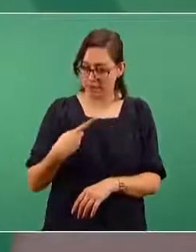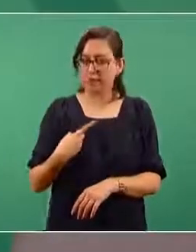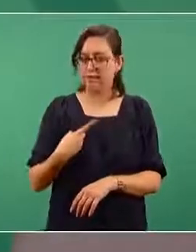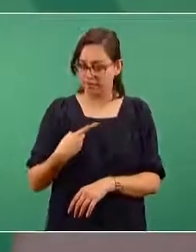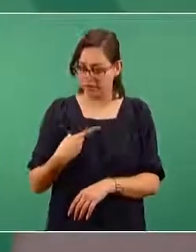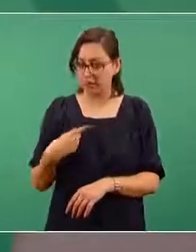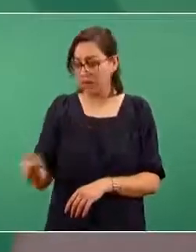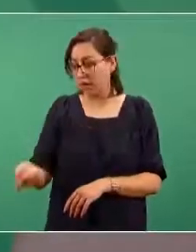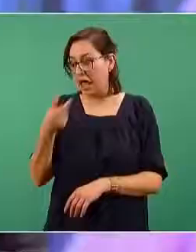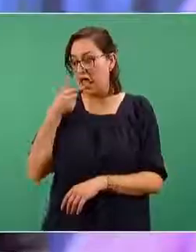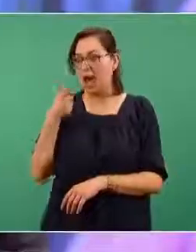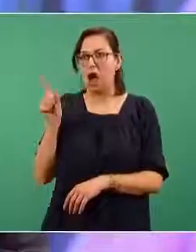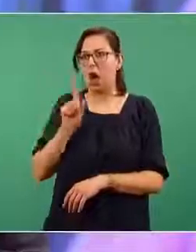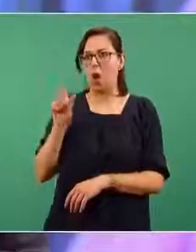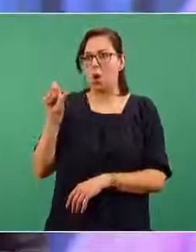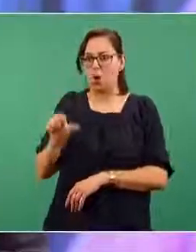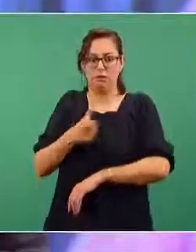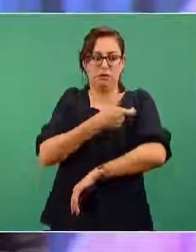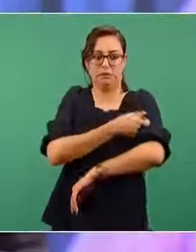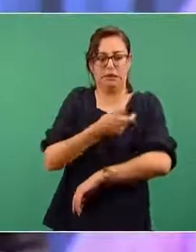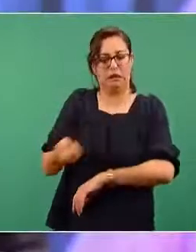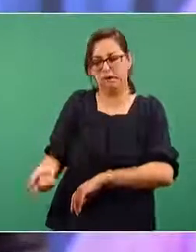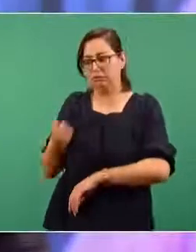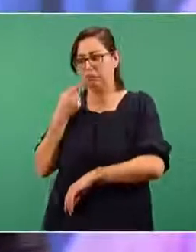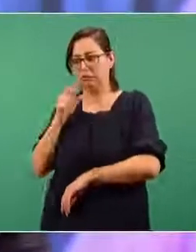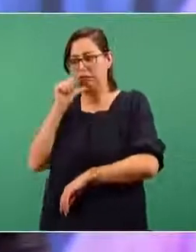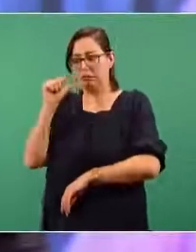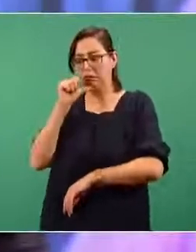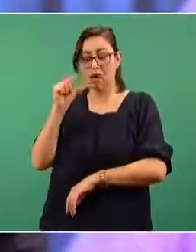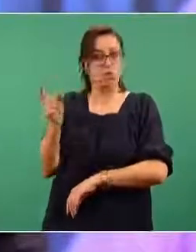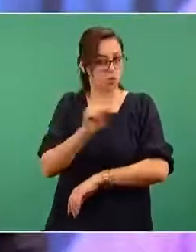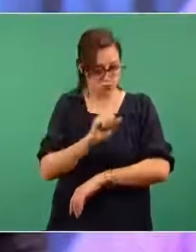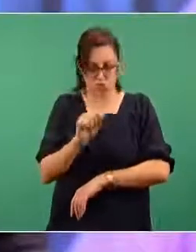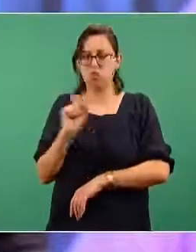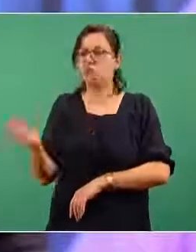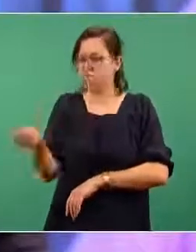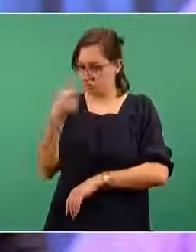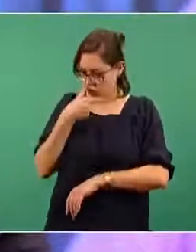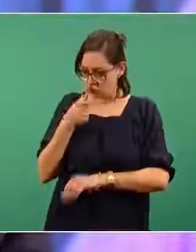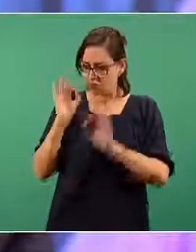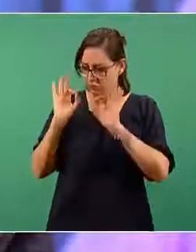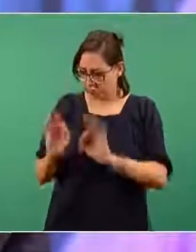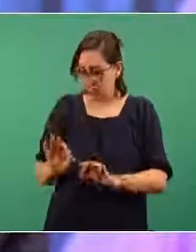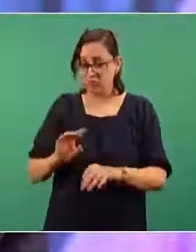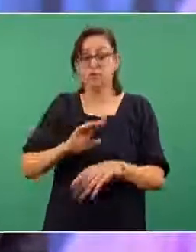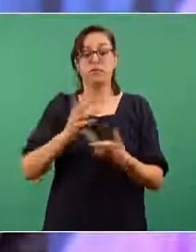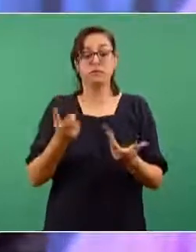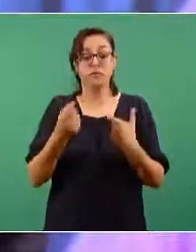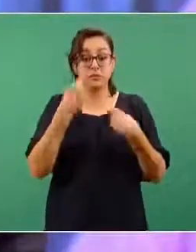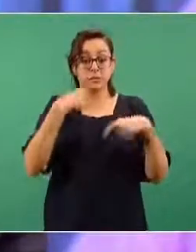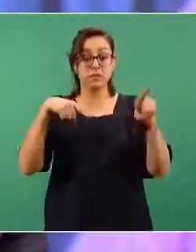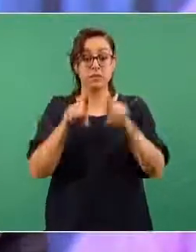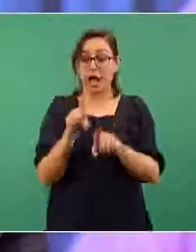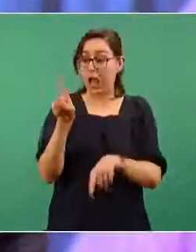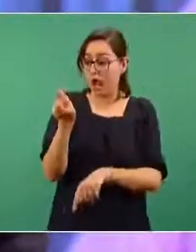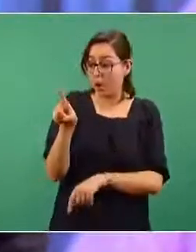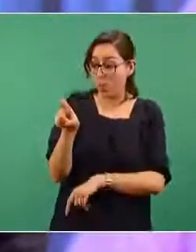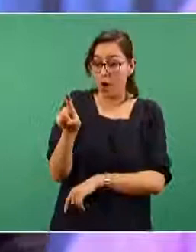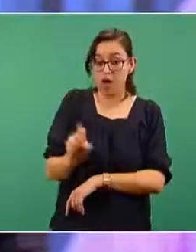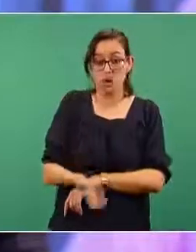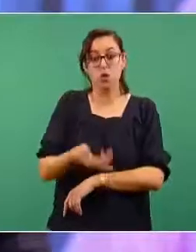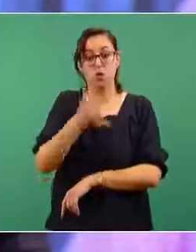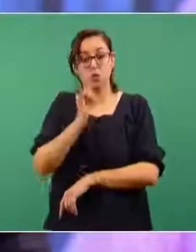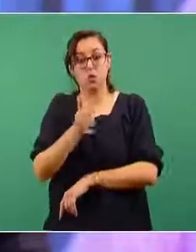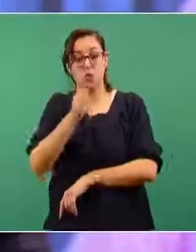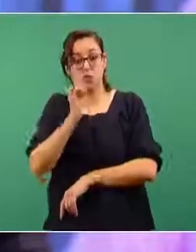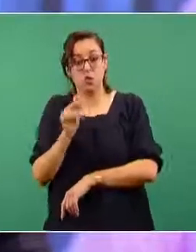de acudir al centro de vacunación. Hay que ir bien hidratados, hay que tomar agua solita,